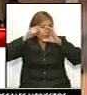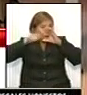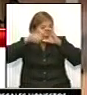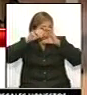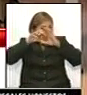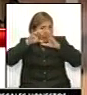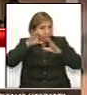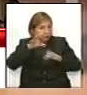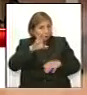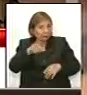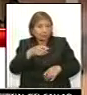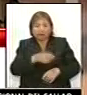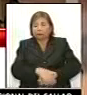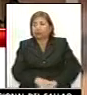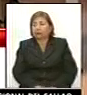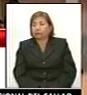¿no?